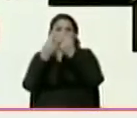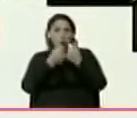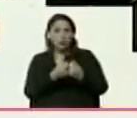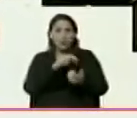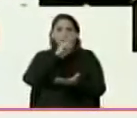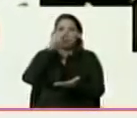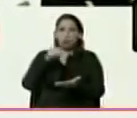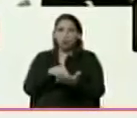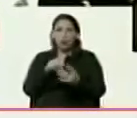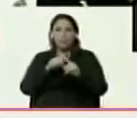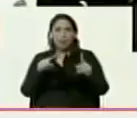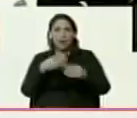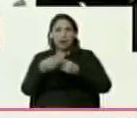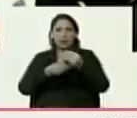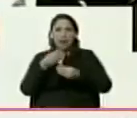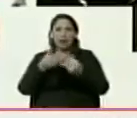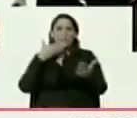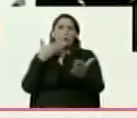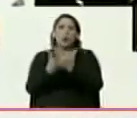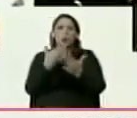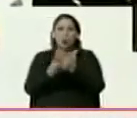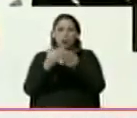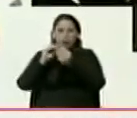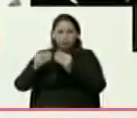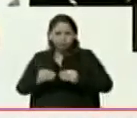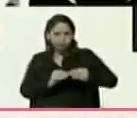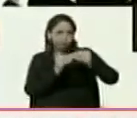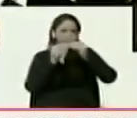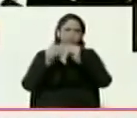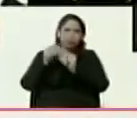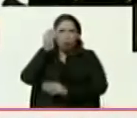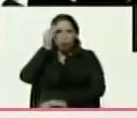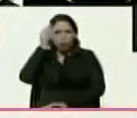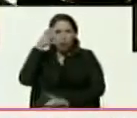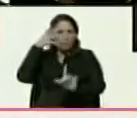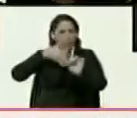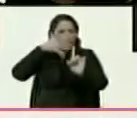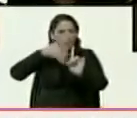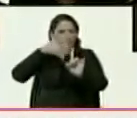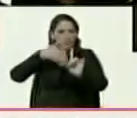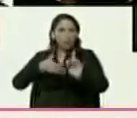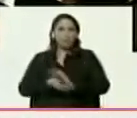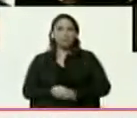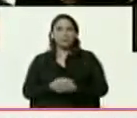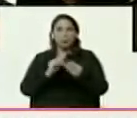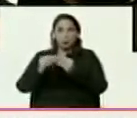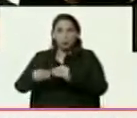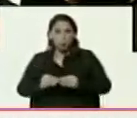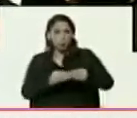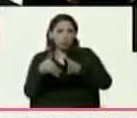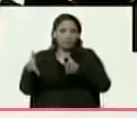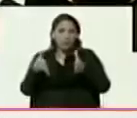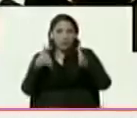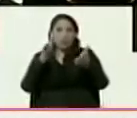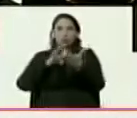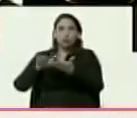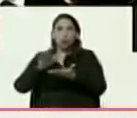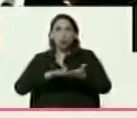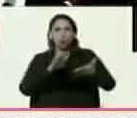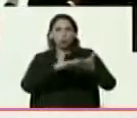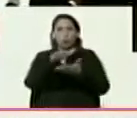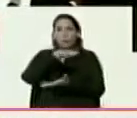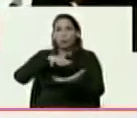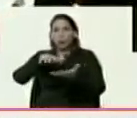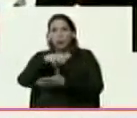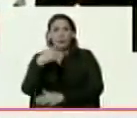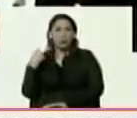que elabore propuestas, para que elabore consejos, para que elabore vías de solución a problemas que